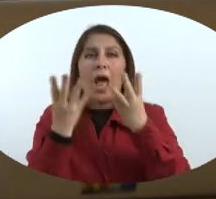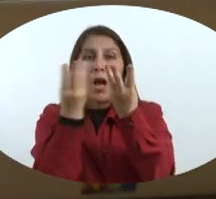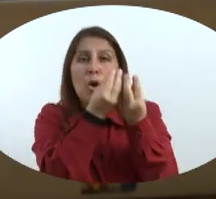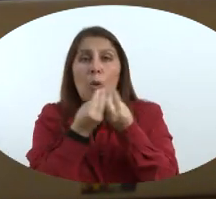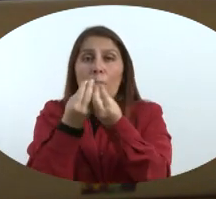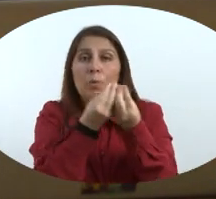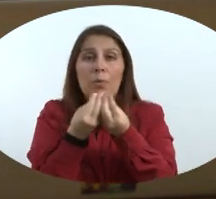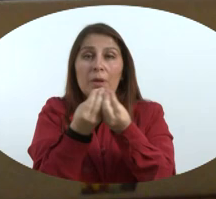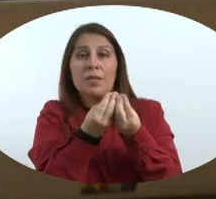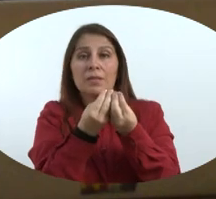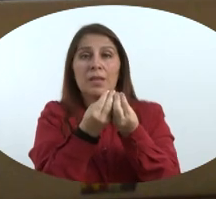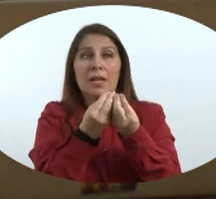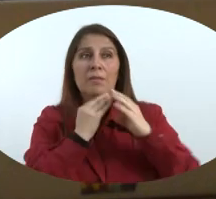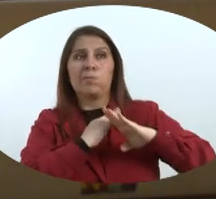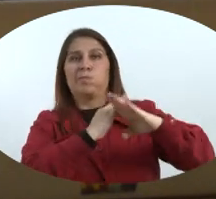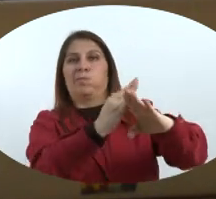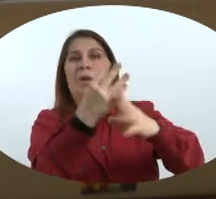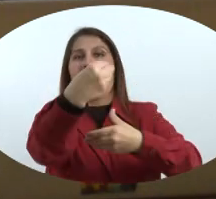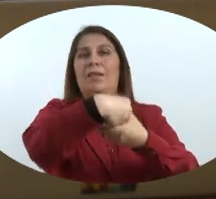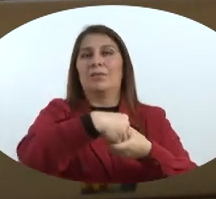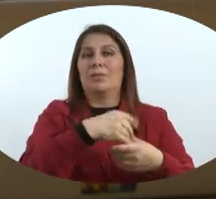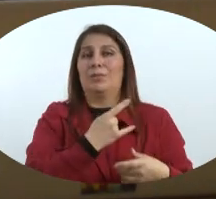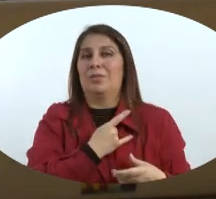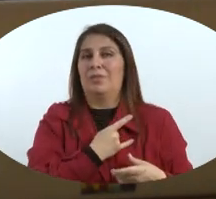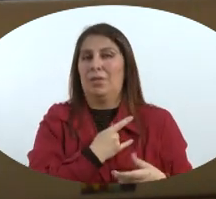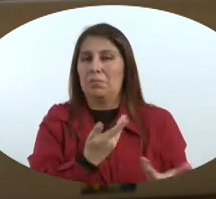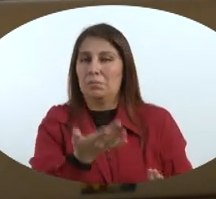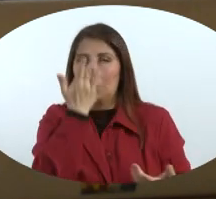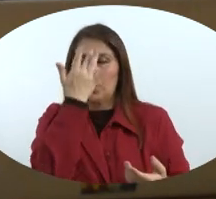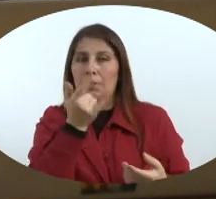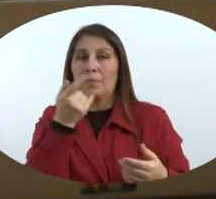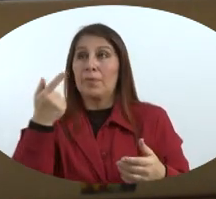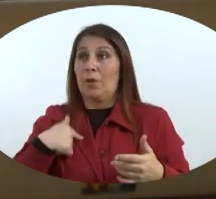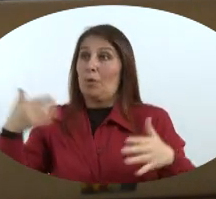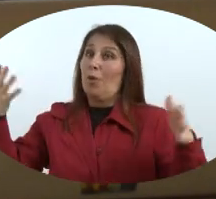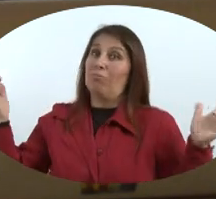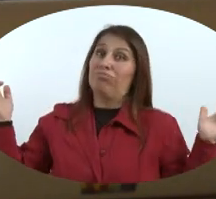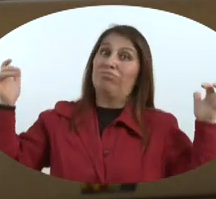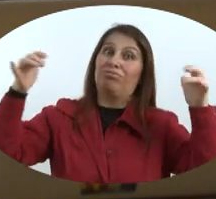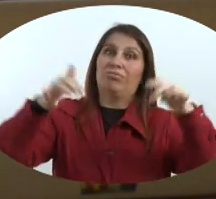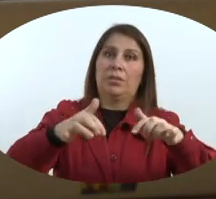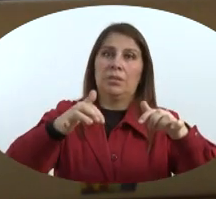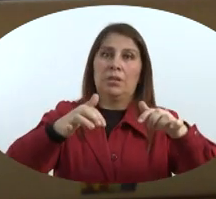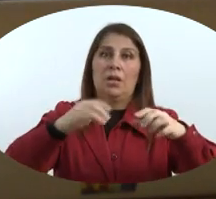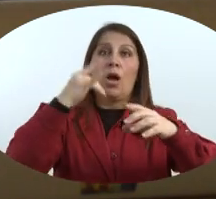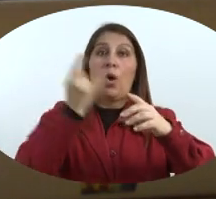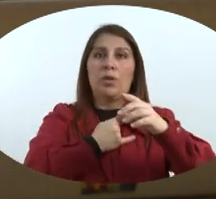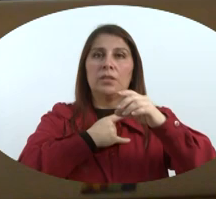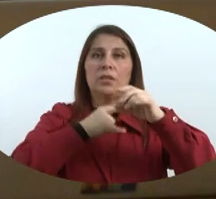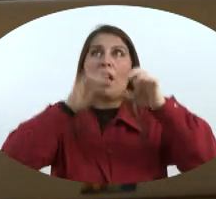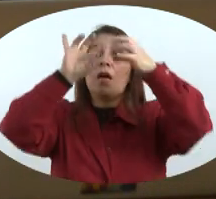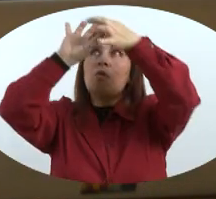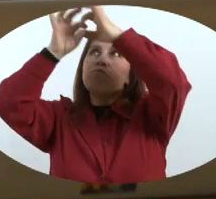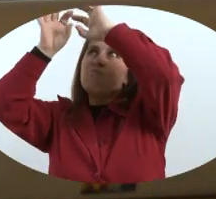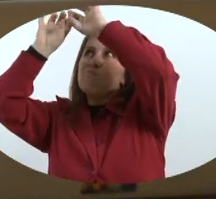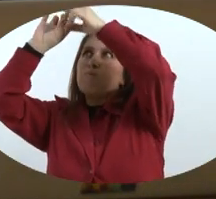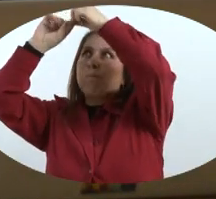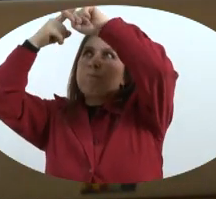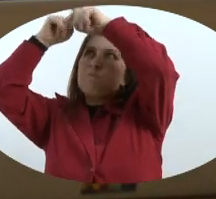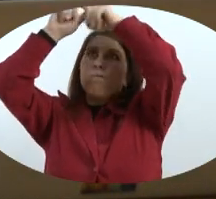también la convivencia del tema de seguridad en la universidad ya que pues cuando llegamos encontramos alambrada la universidad